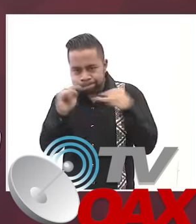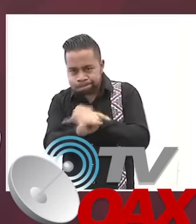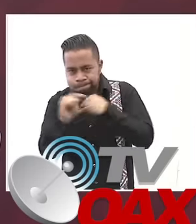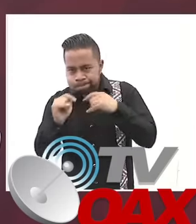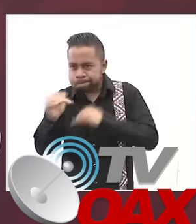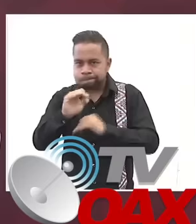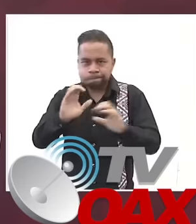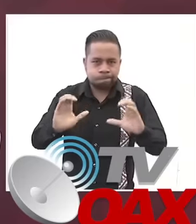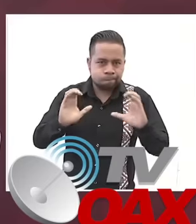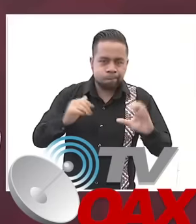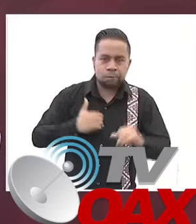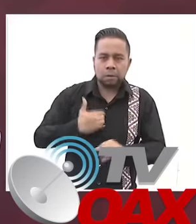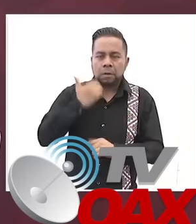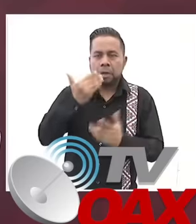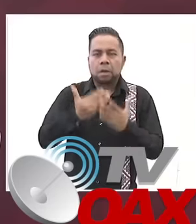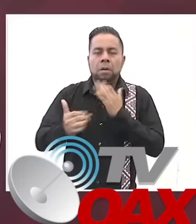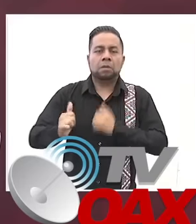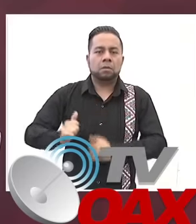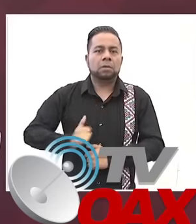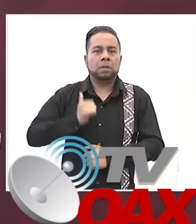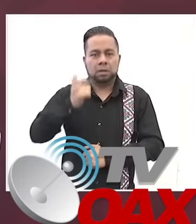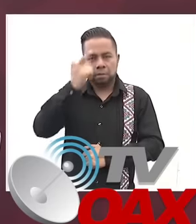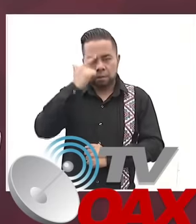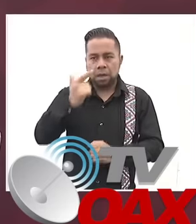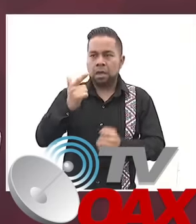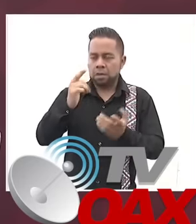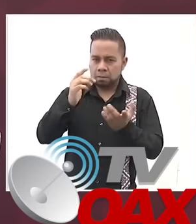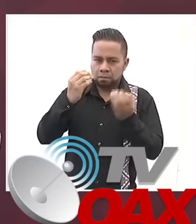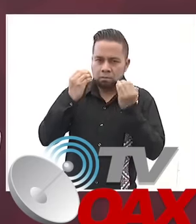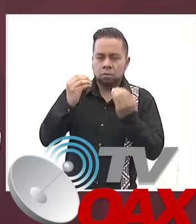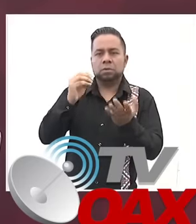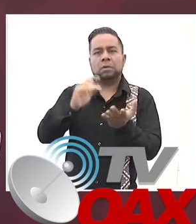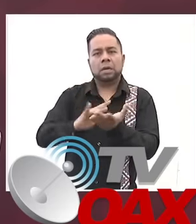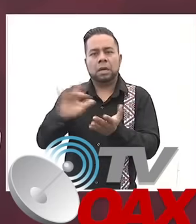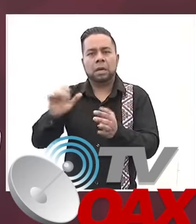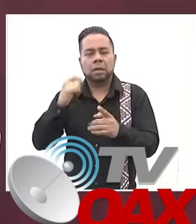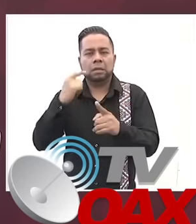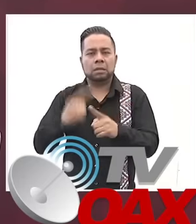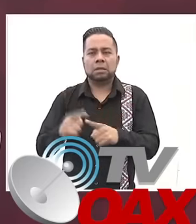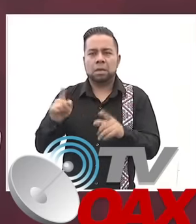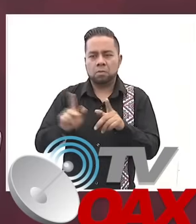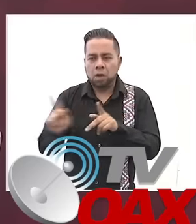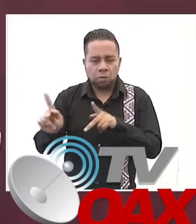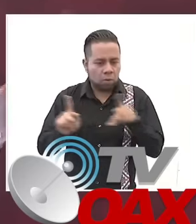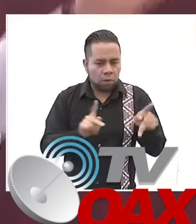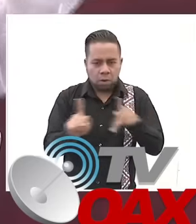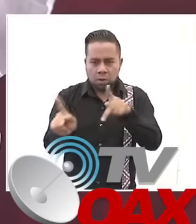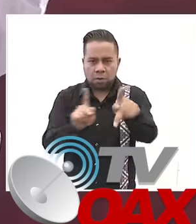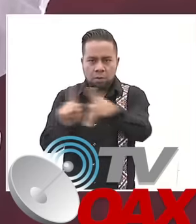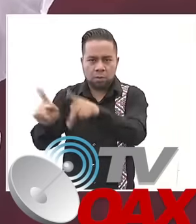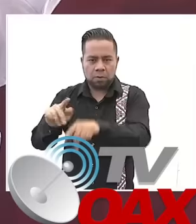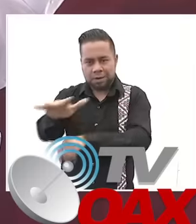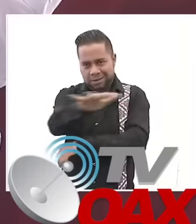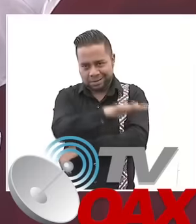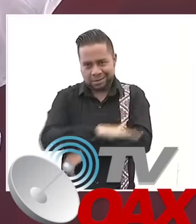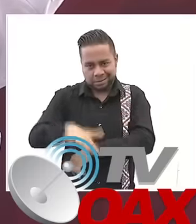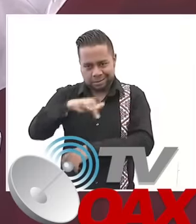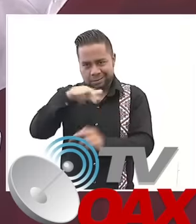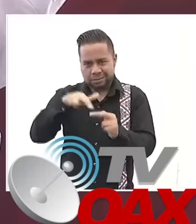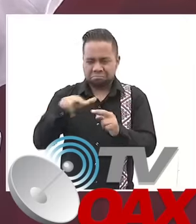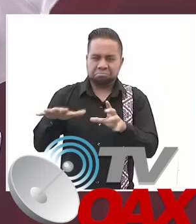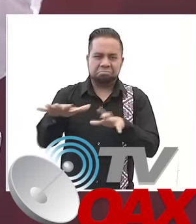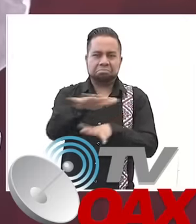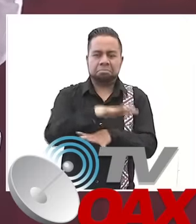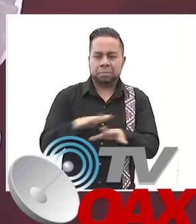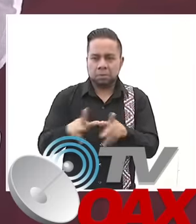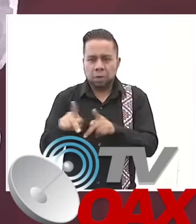todos. Yo quiero aquí aprovechar para agradecer mucho a las comunidades de toda esta región,